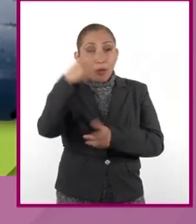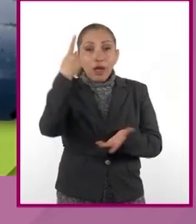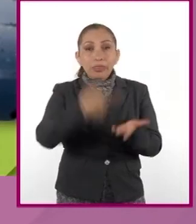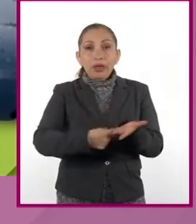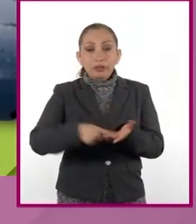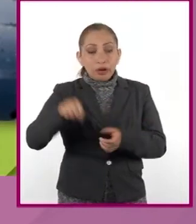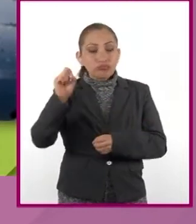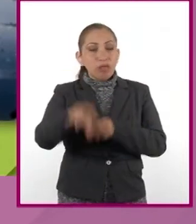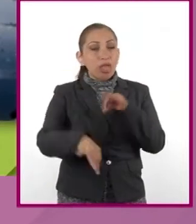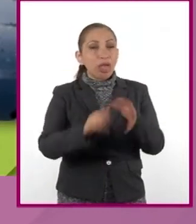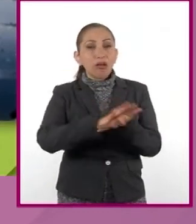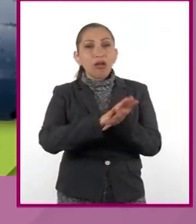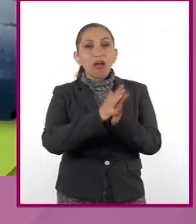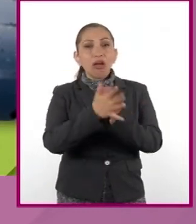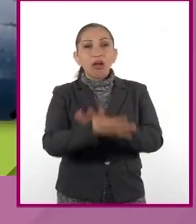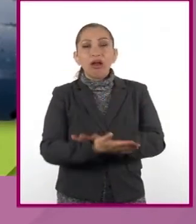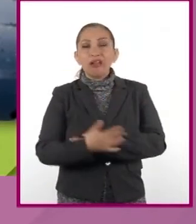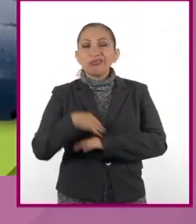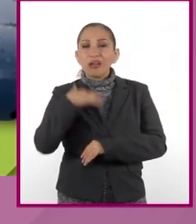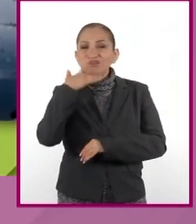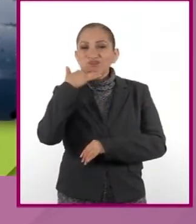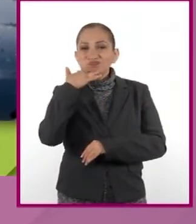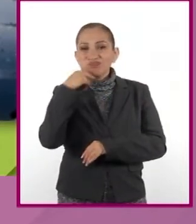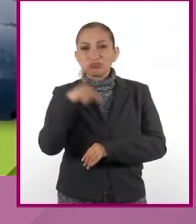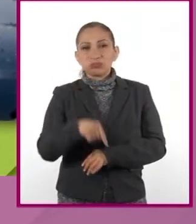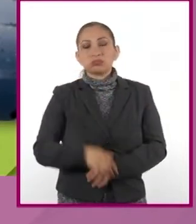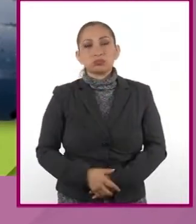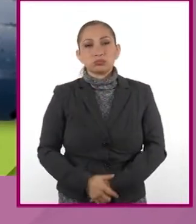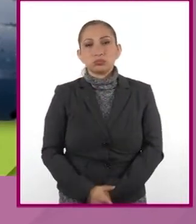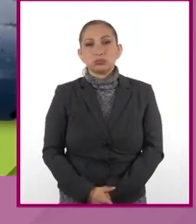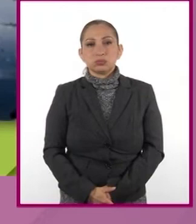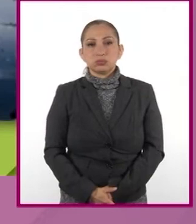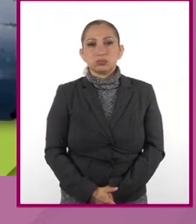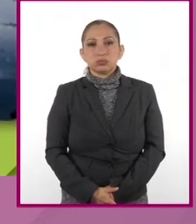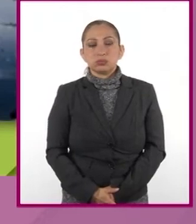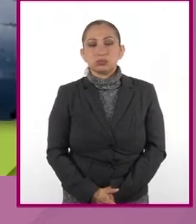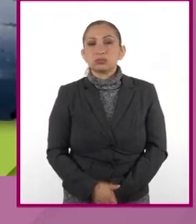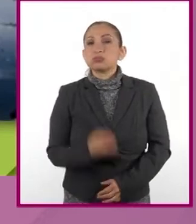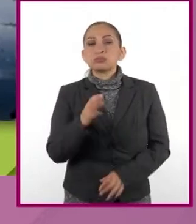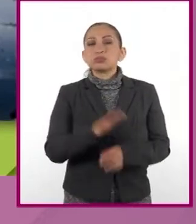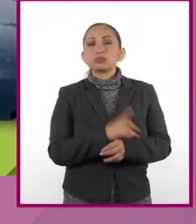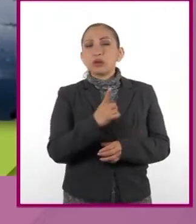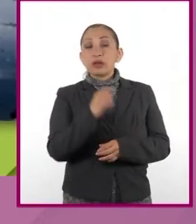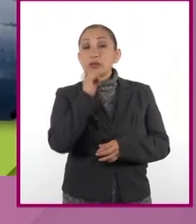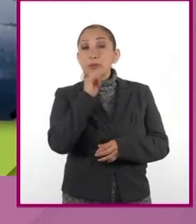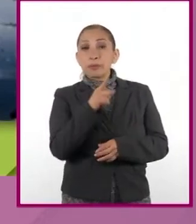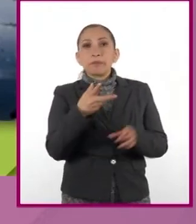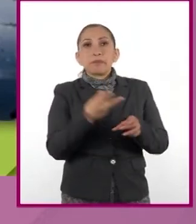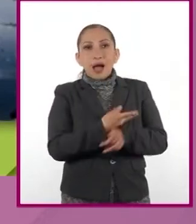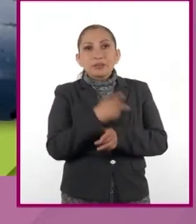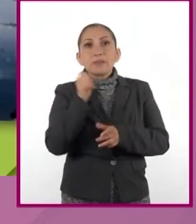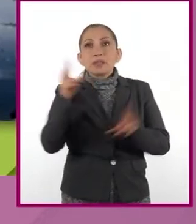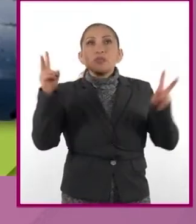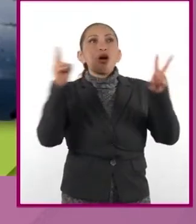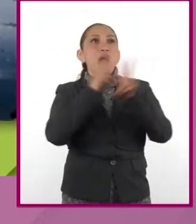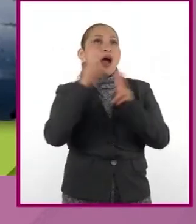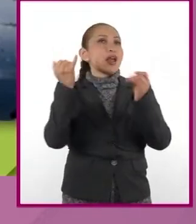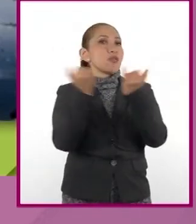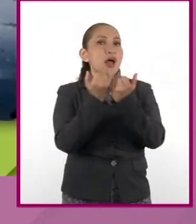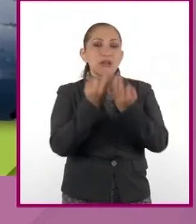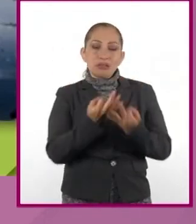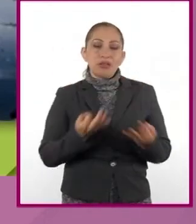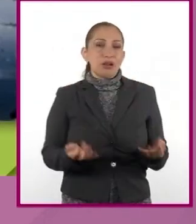agua alterando la composición de los mismos. Lo anterior también ocurre con el aire y el